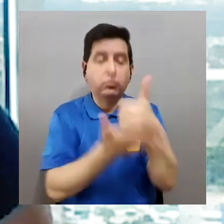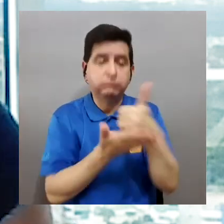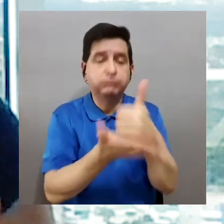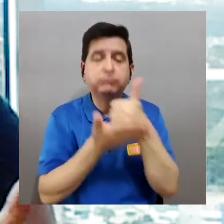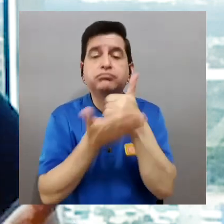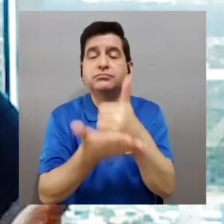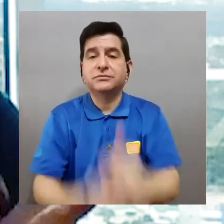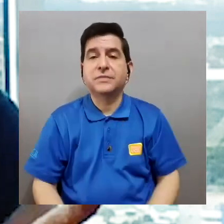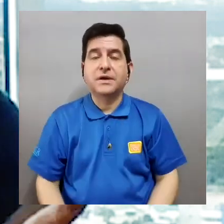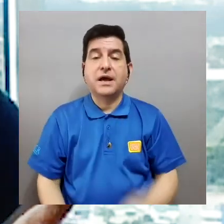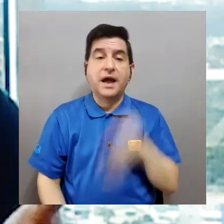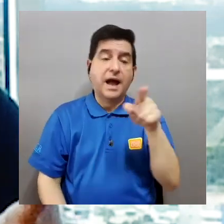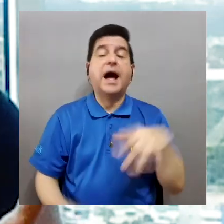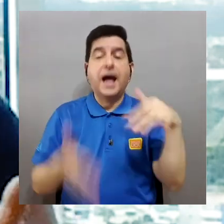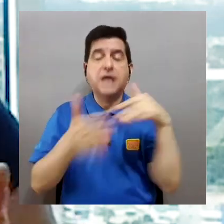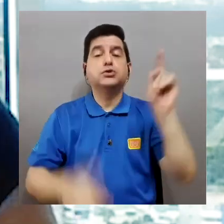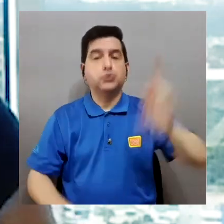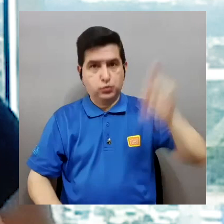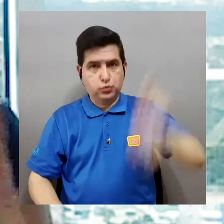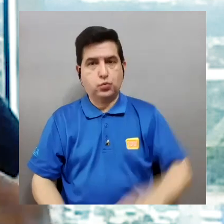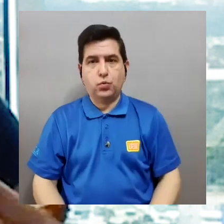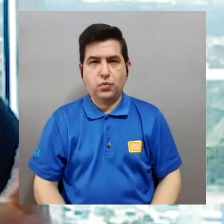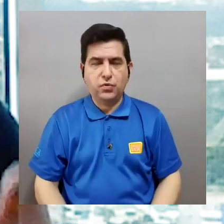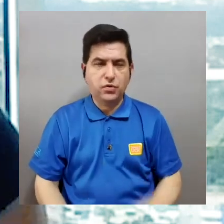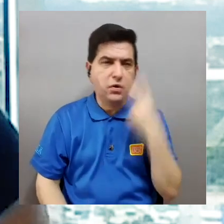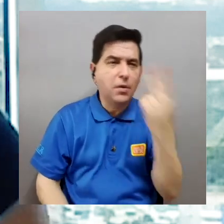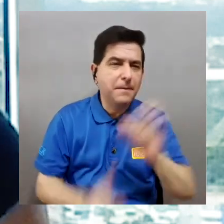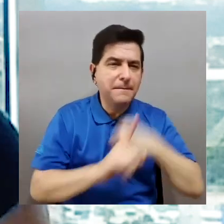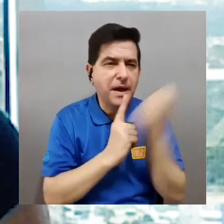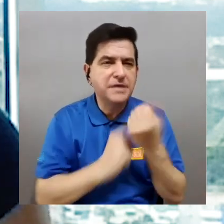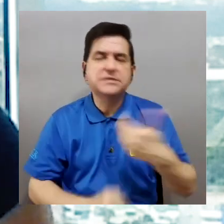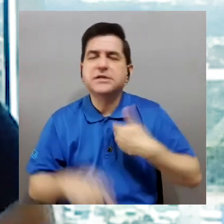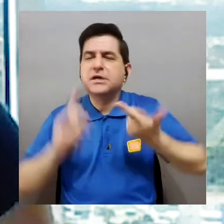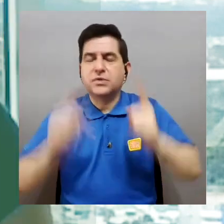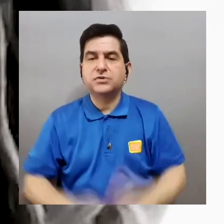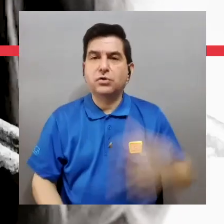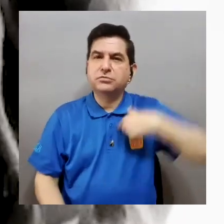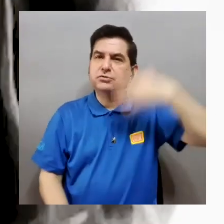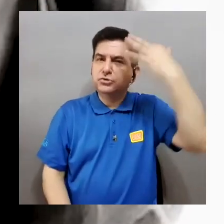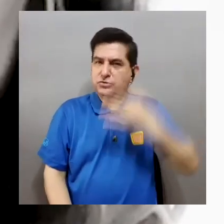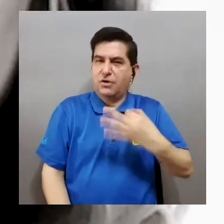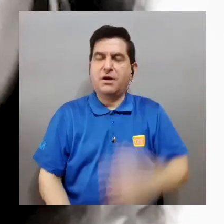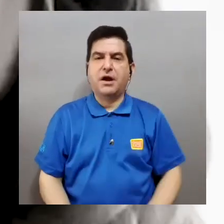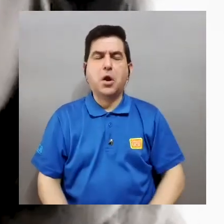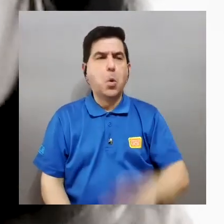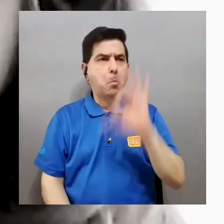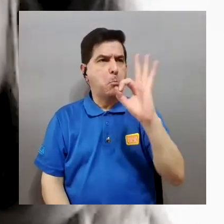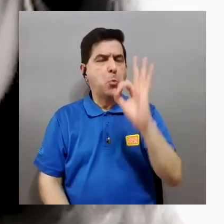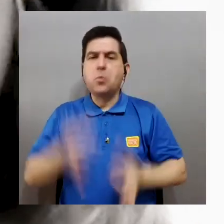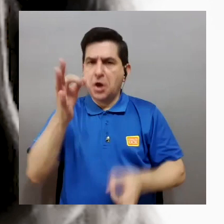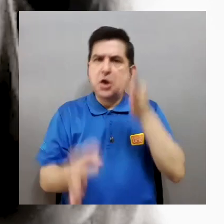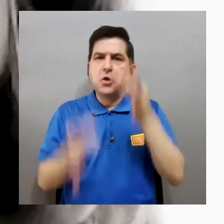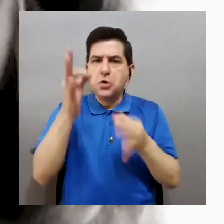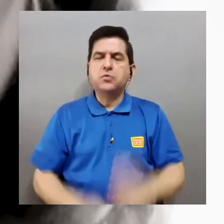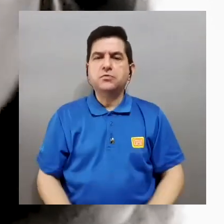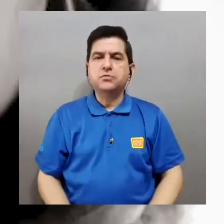ayudando. Obviamente van a pasar por un estudio para ver cuáles son las condiciones de ellos. Me parecería muy bien, muy